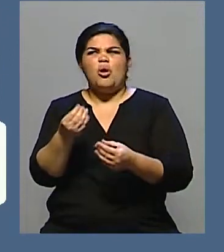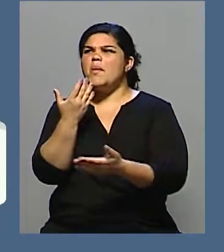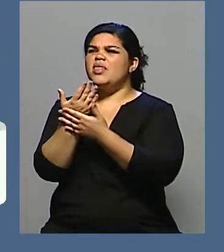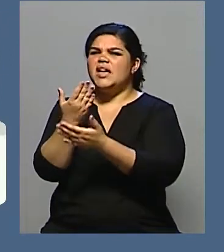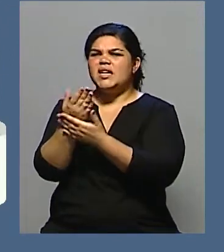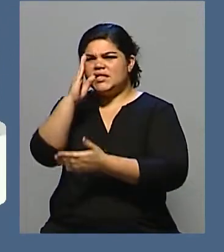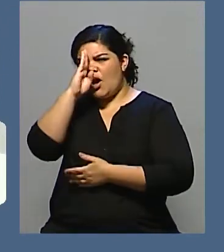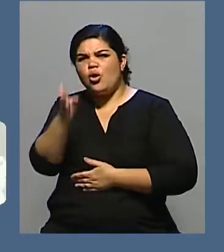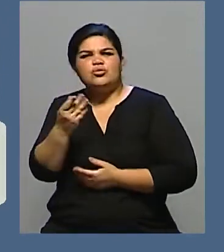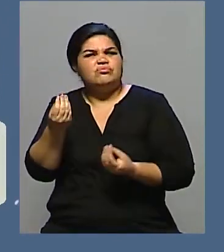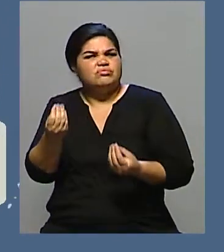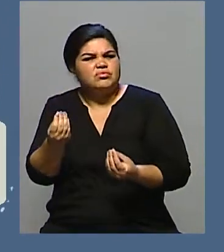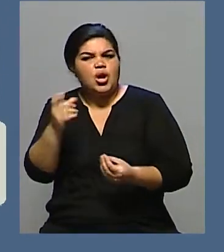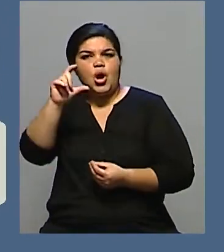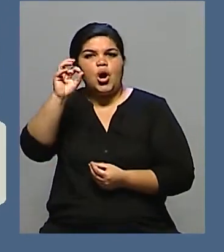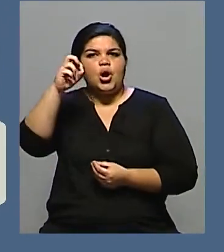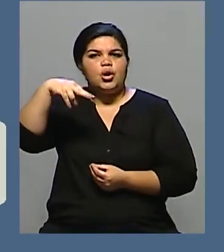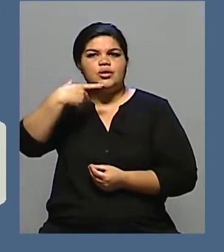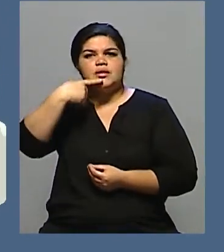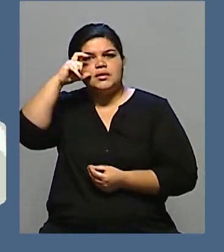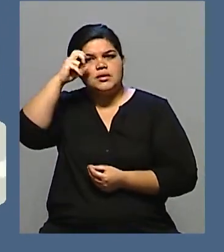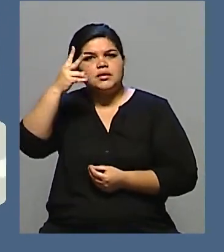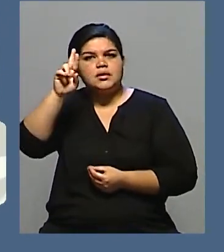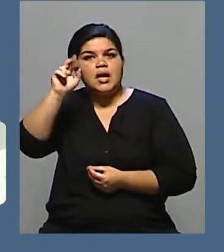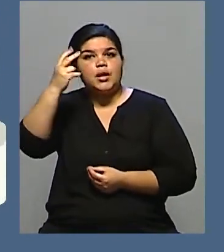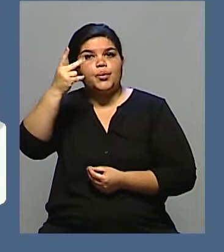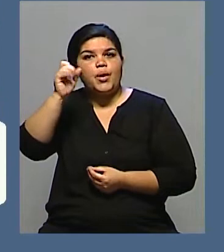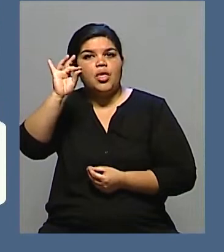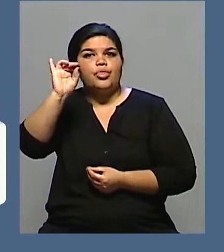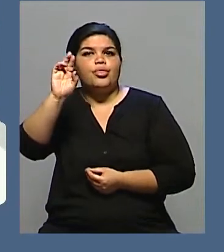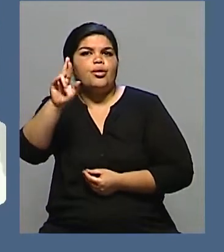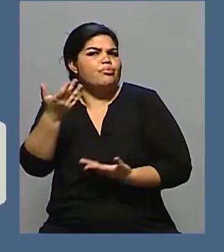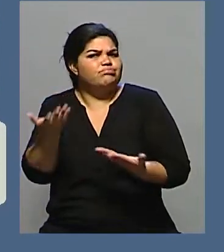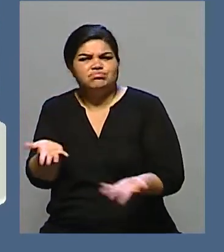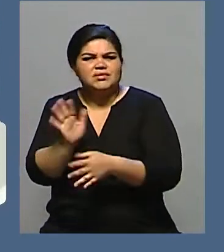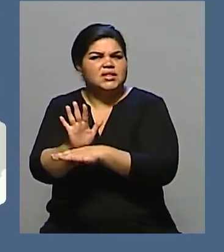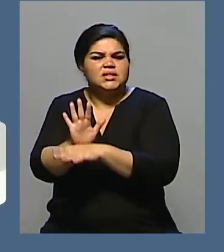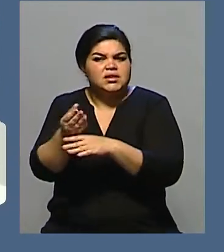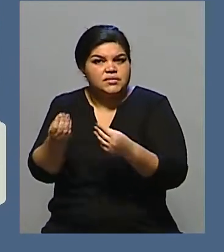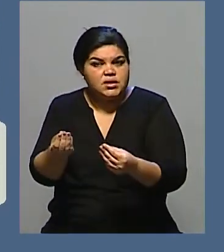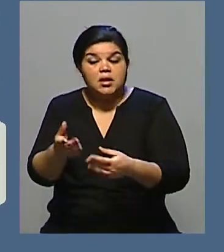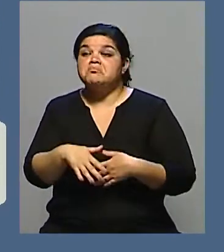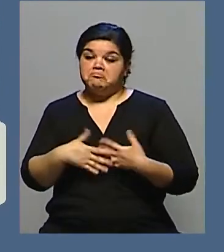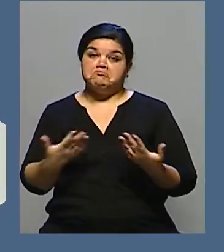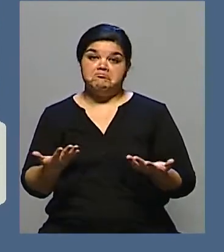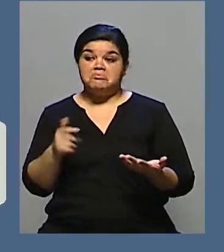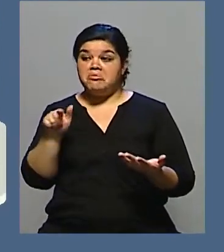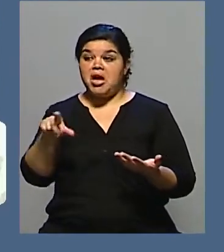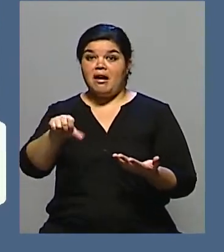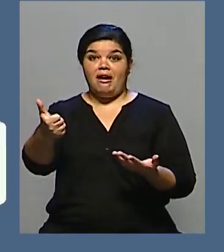obviamente, tiene sus principios. Sí. Pero, ¿por qué ganó las elecciones? Sí, por una razón muy simple y